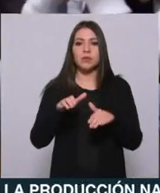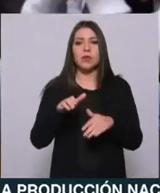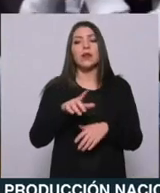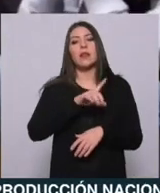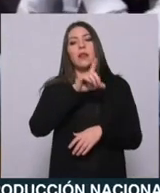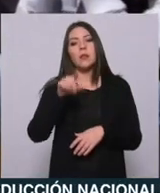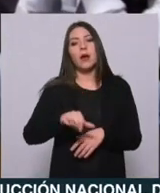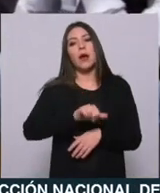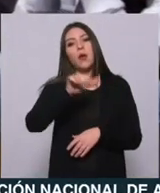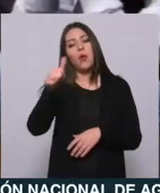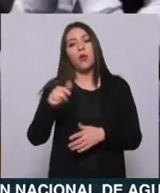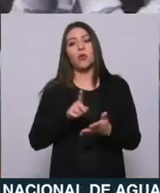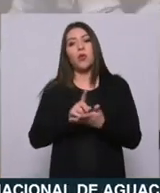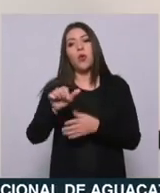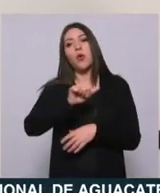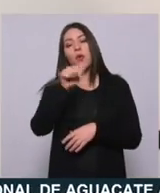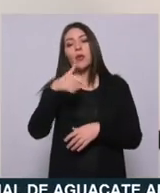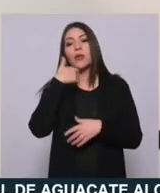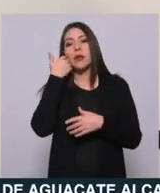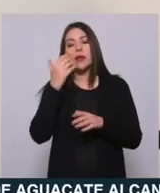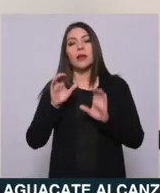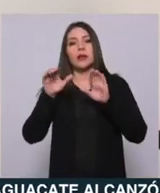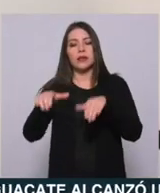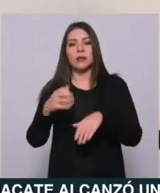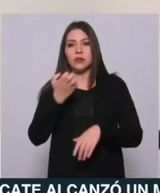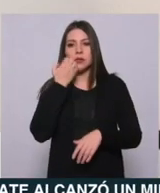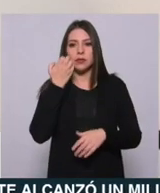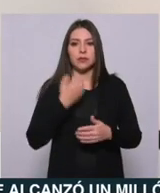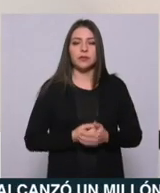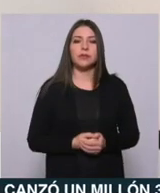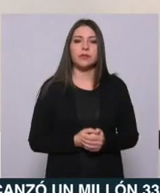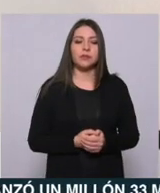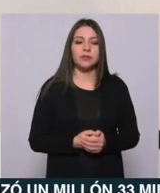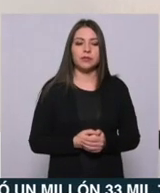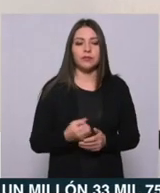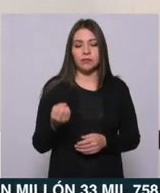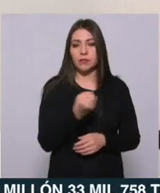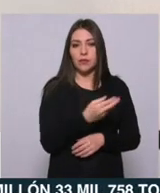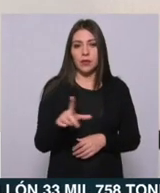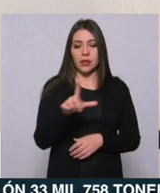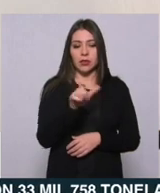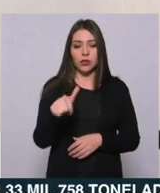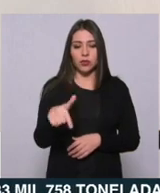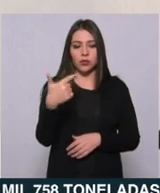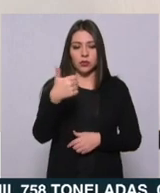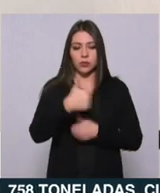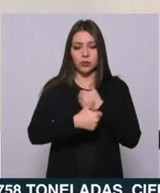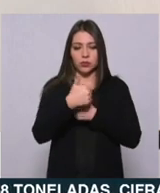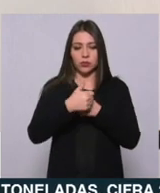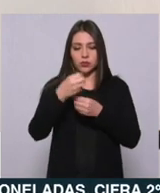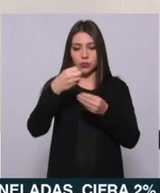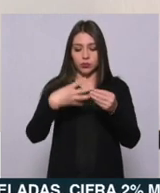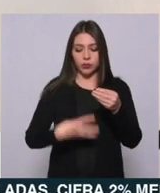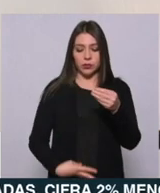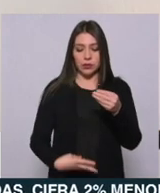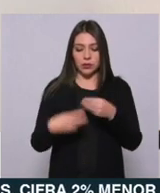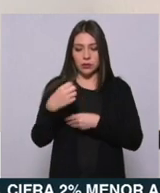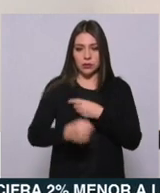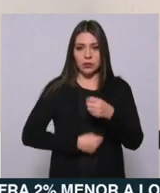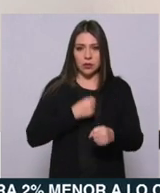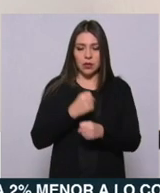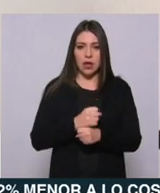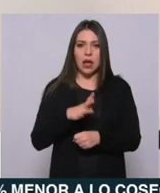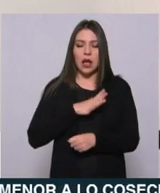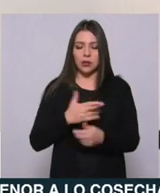otra opción. De las 712 opciones que salieron a concurso este año, aún tienen